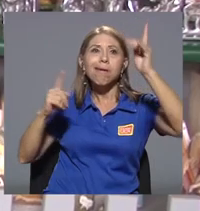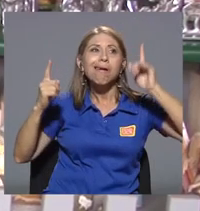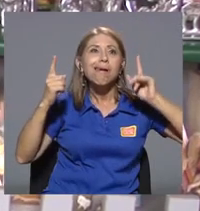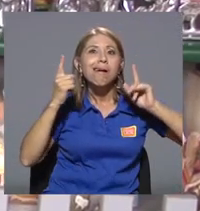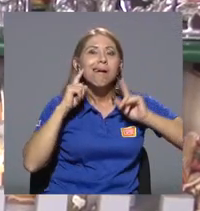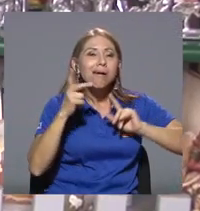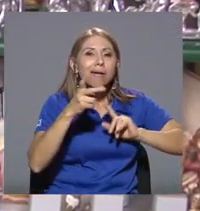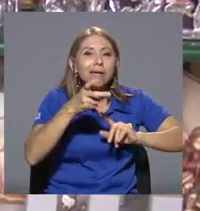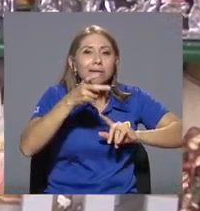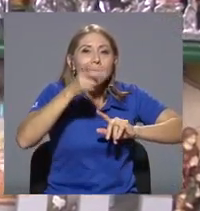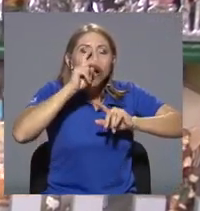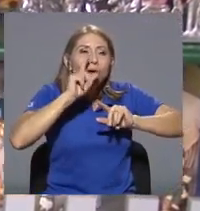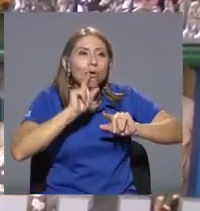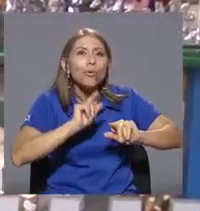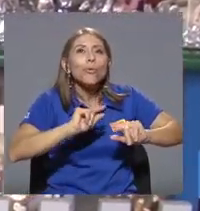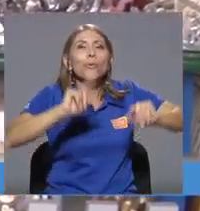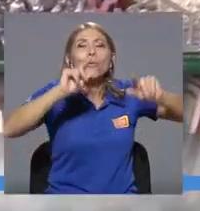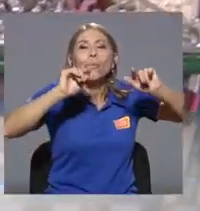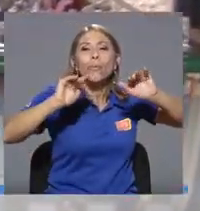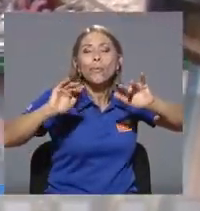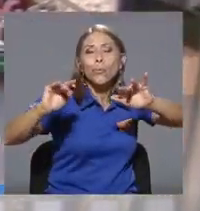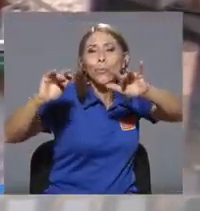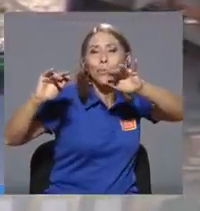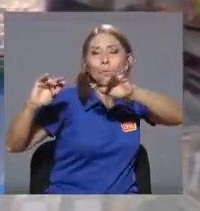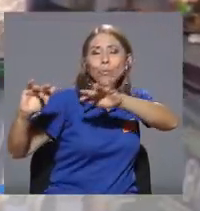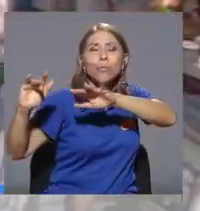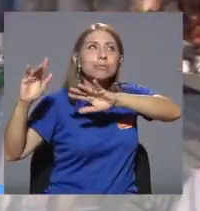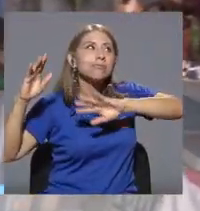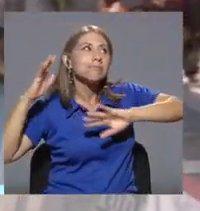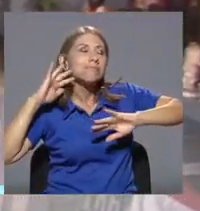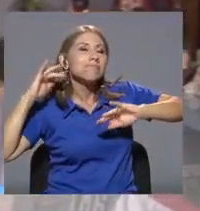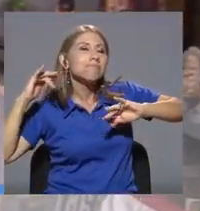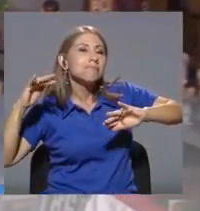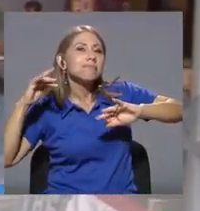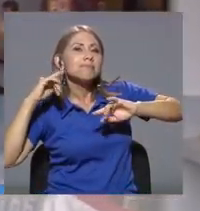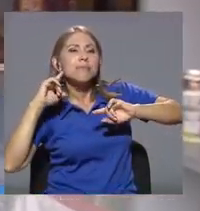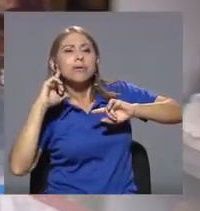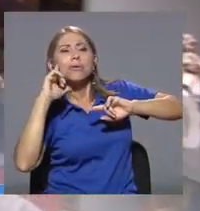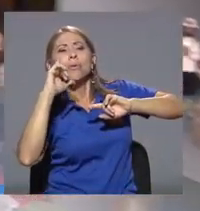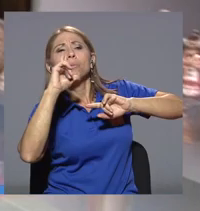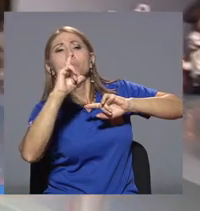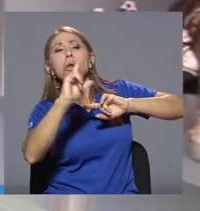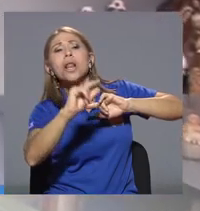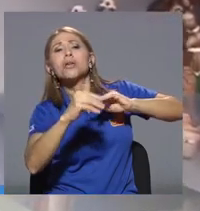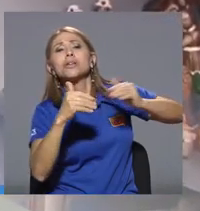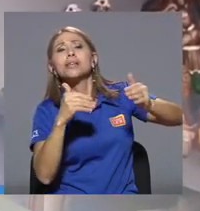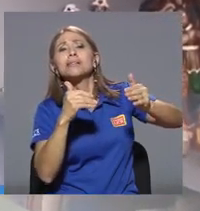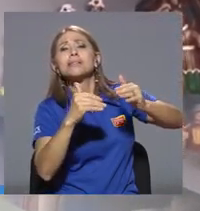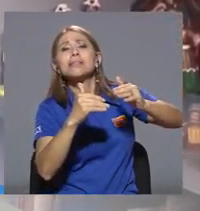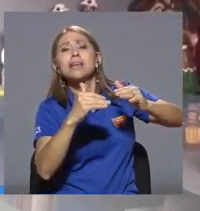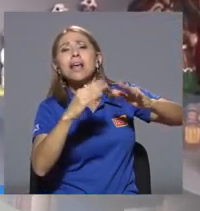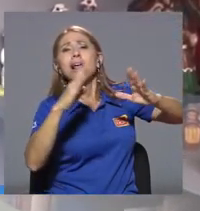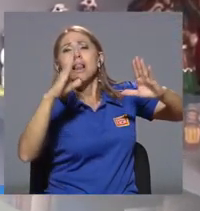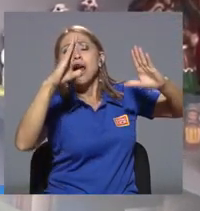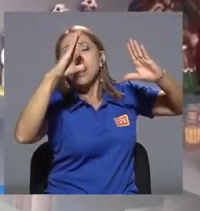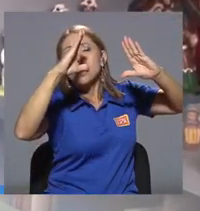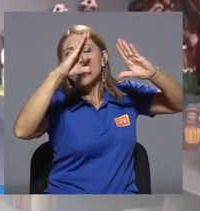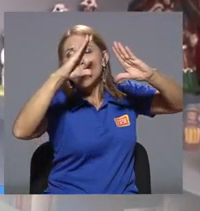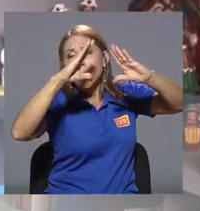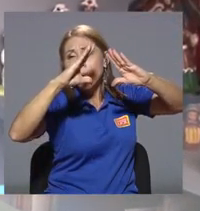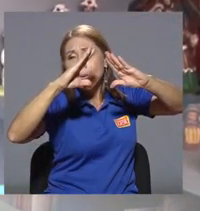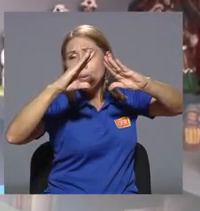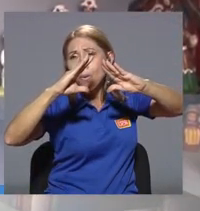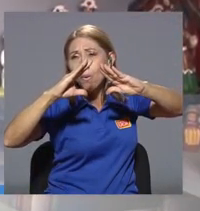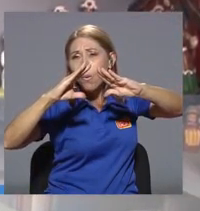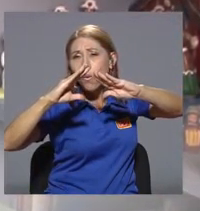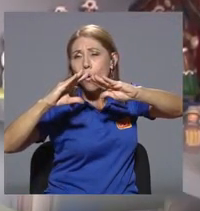grillos que ensayaba su sinfonía no muy lejos de allí. La noche esparramaba su tinta negra